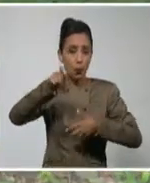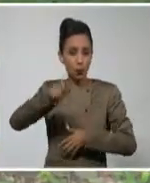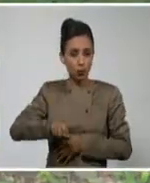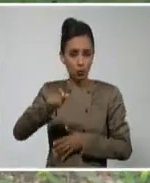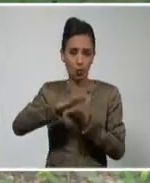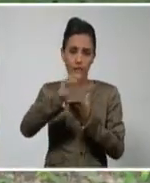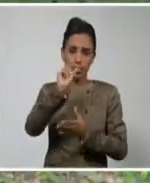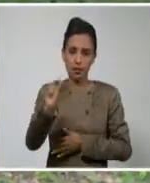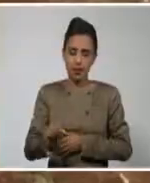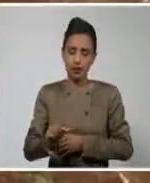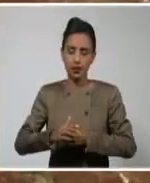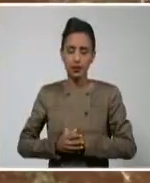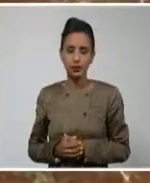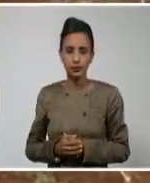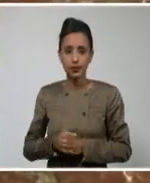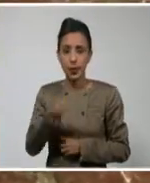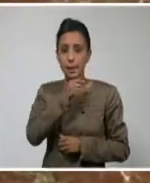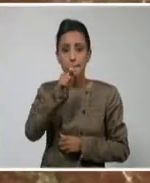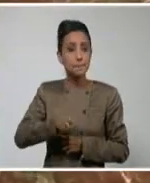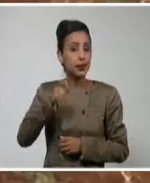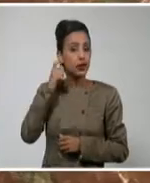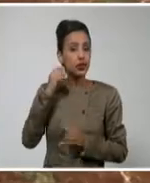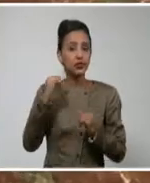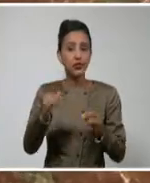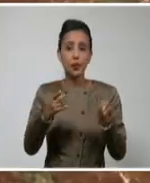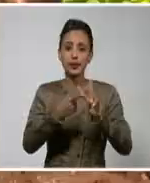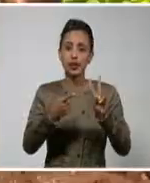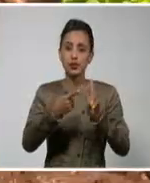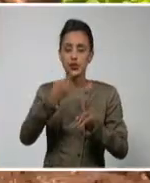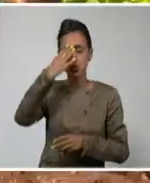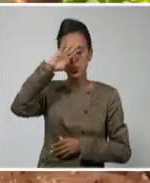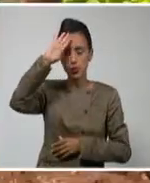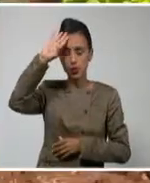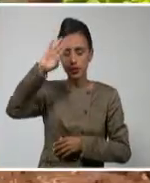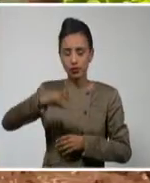mayabequenses. Liane Soto, Sistema Informativo de la Televisión Cubana.